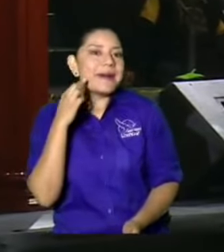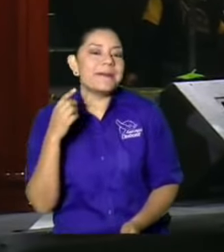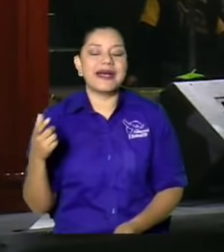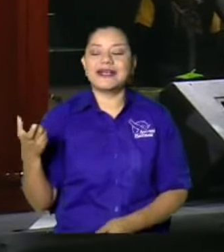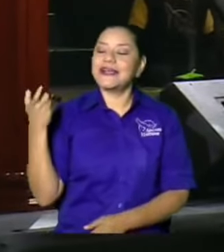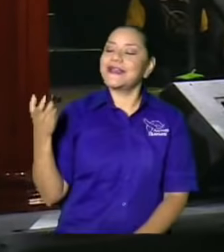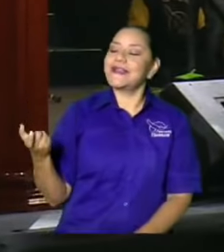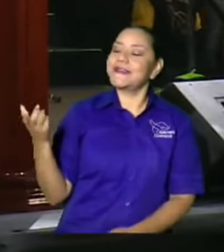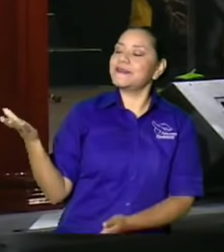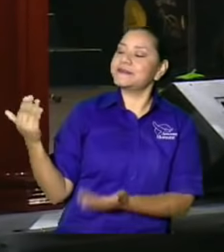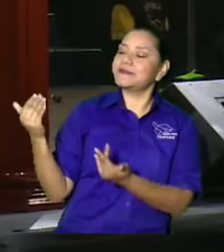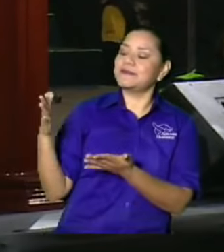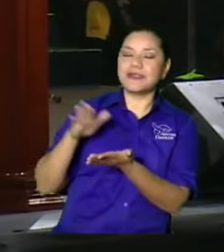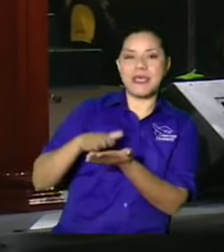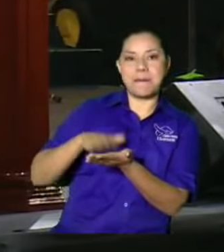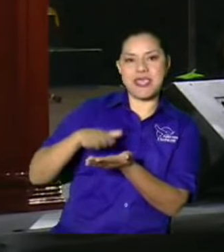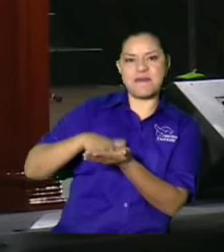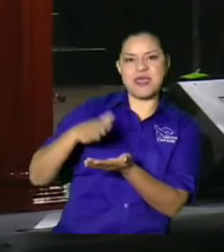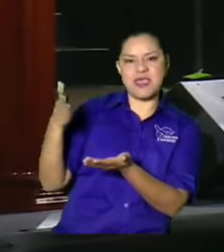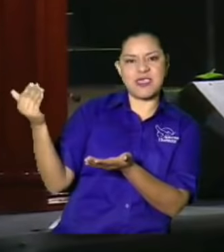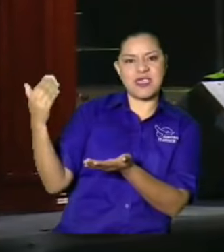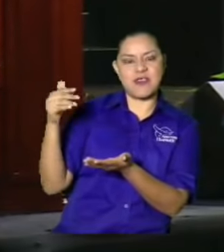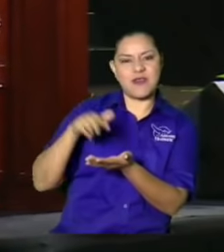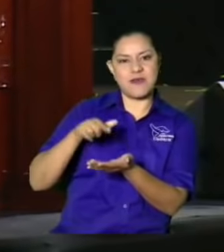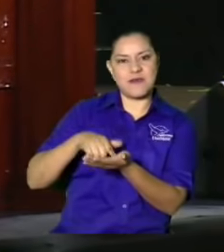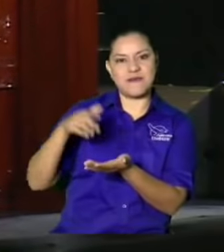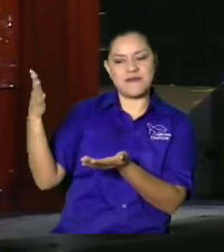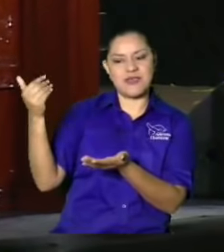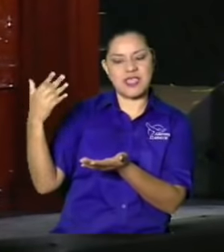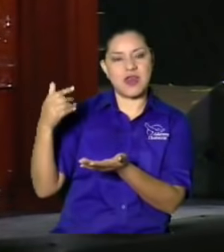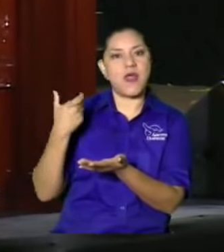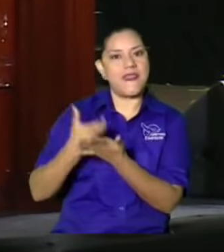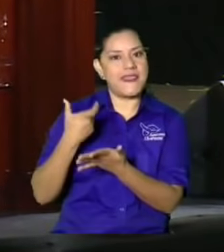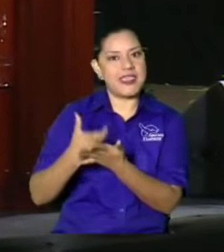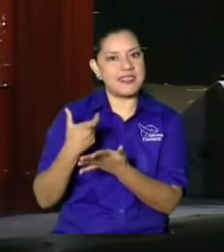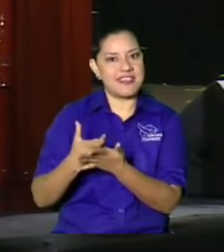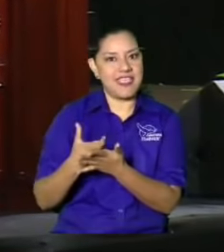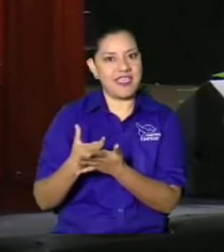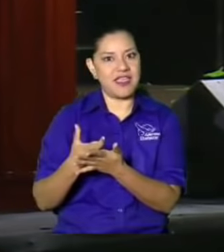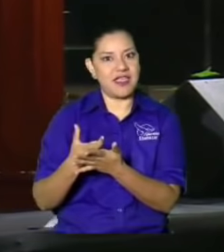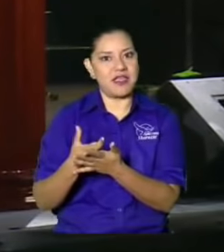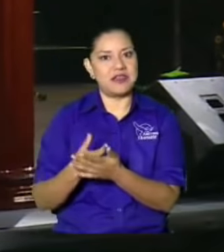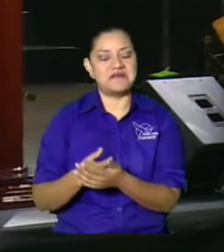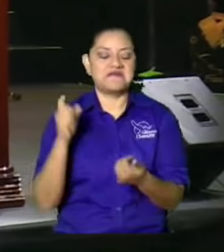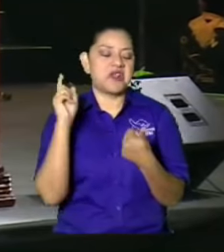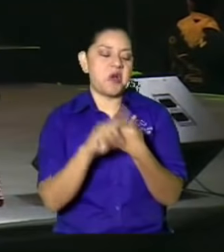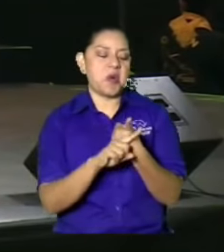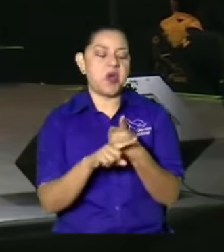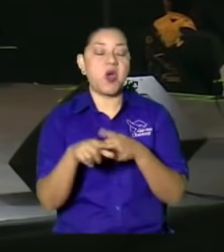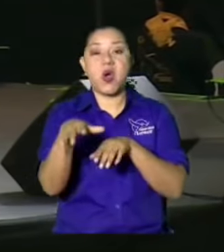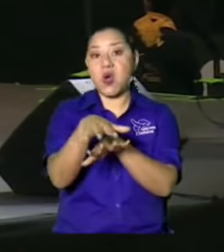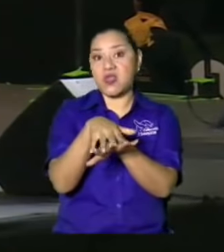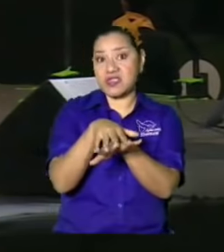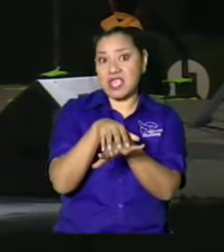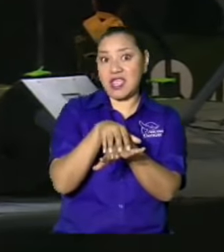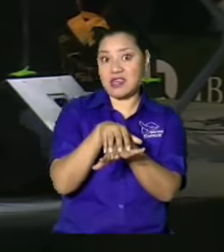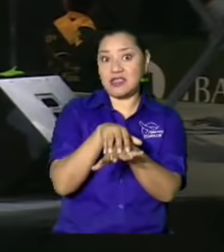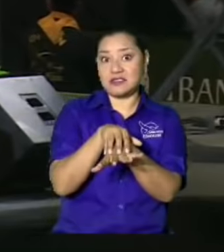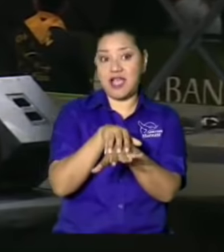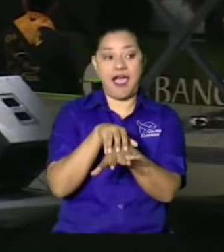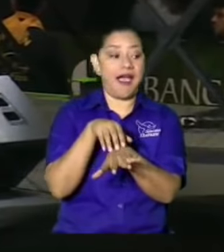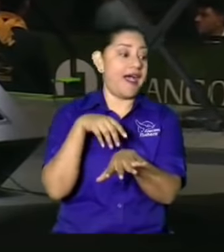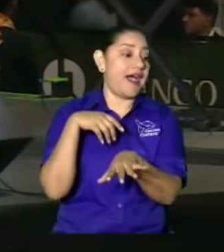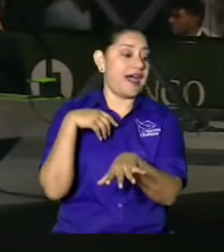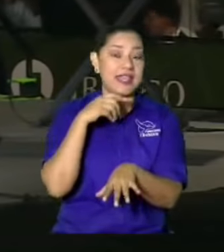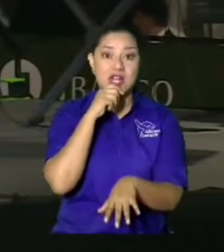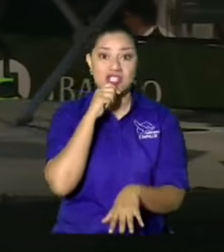dinero, papá, quiero esto, papá, quiero lo otro, quiero dinero, papá, yo quiero tenis de marca, de los últimos,